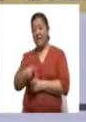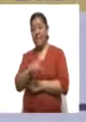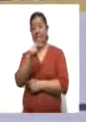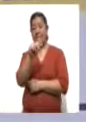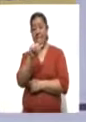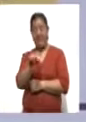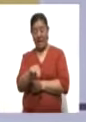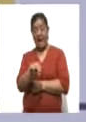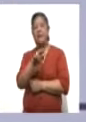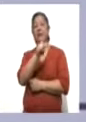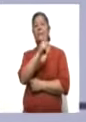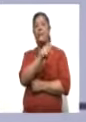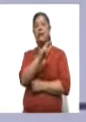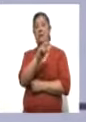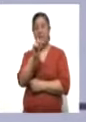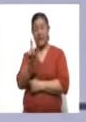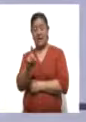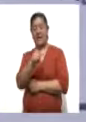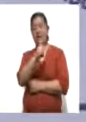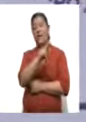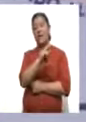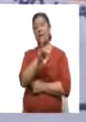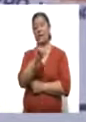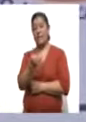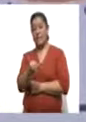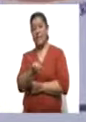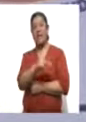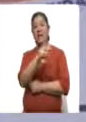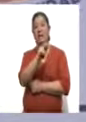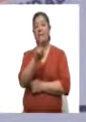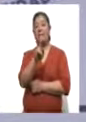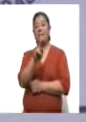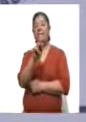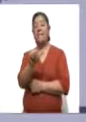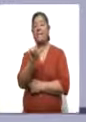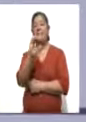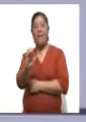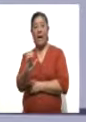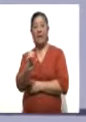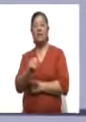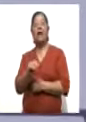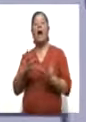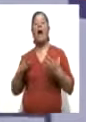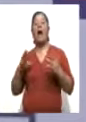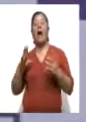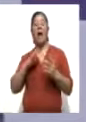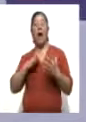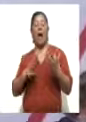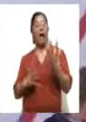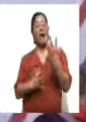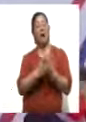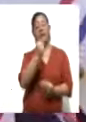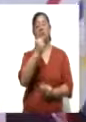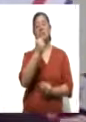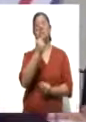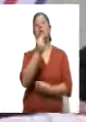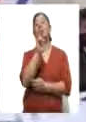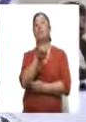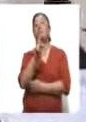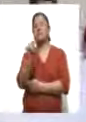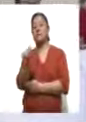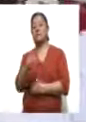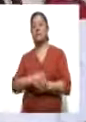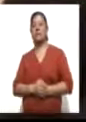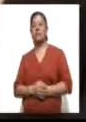Nacional, Revolucionario Institucional, de la Revolución Democrática y Alianza Ciudadana integran la megaalianza Unidos por Tlaxcala